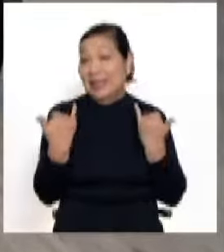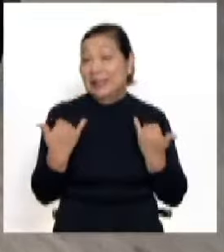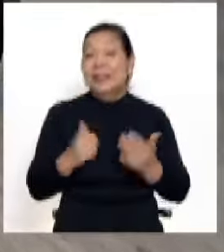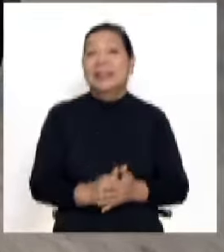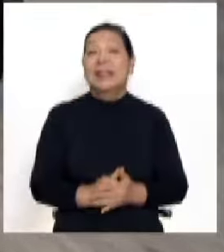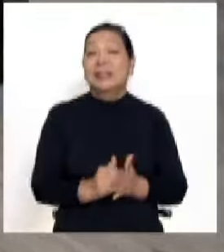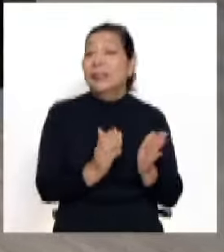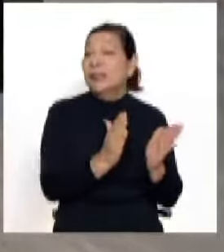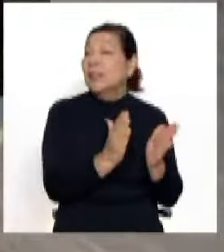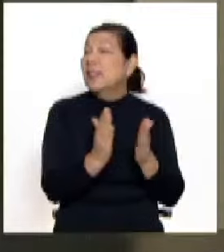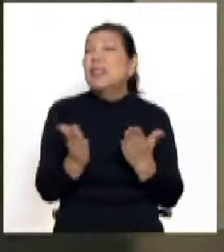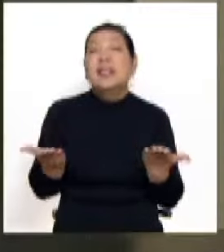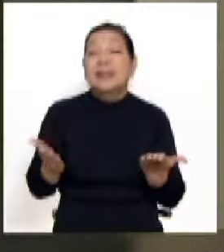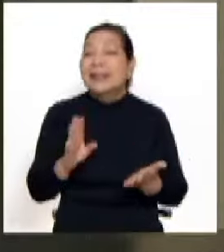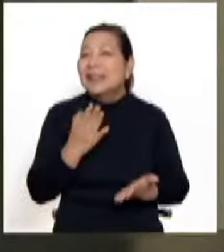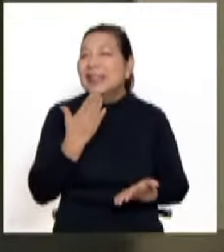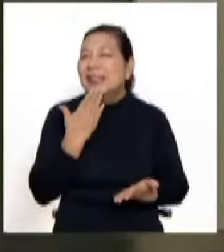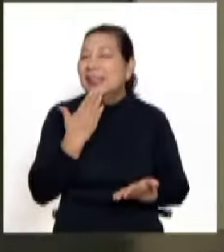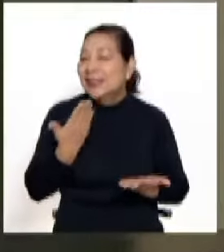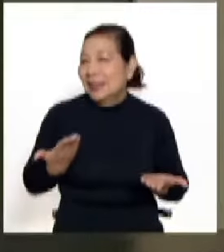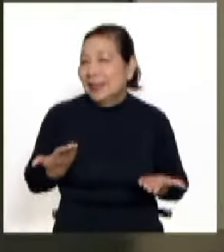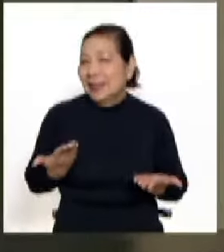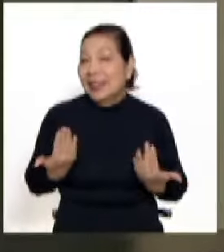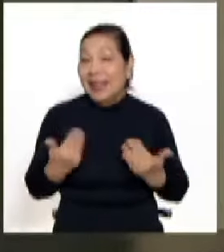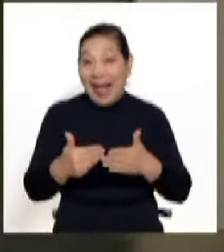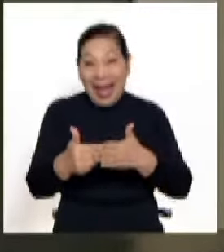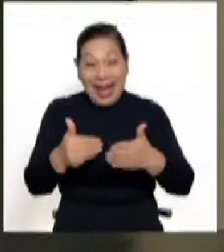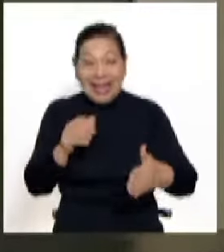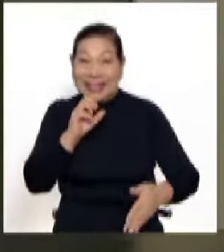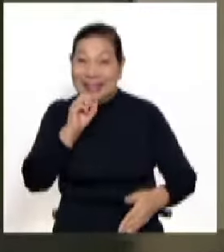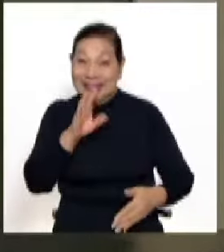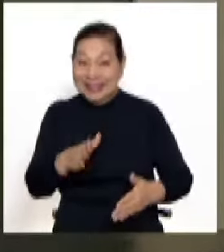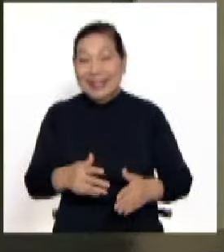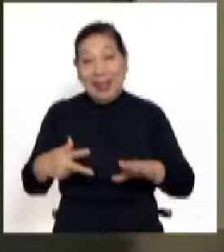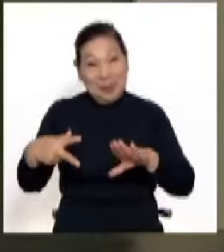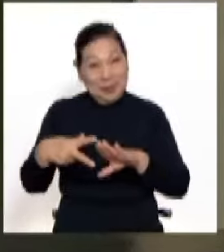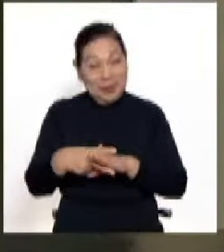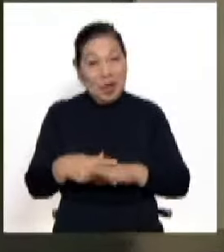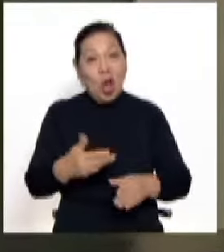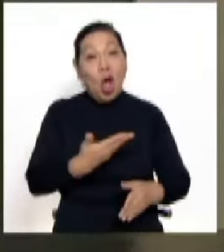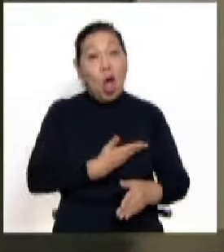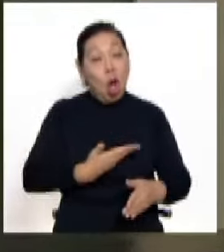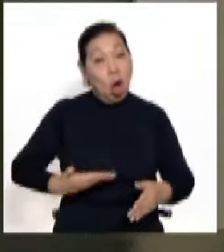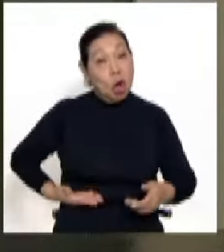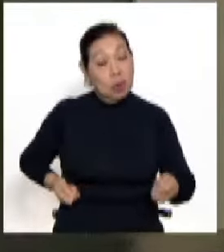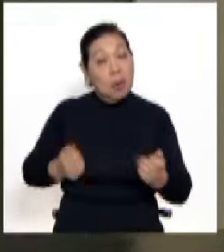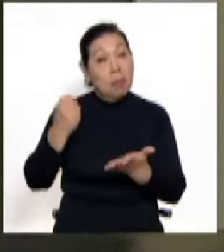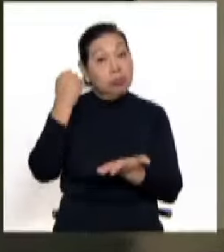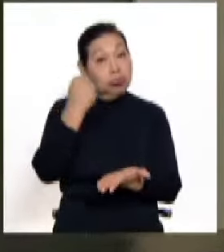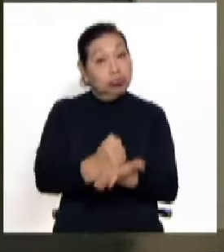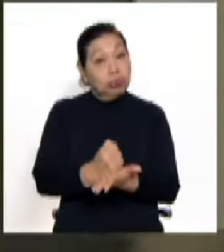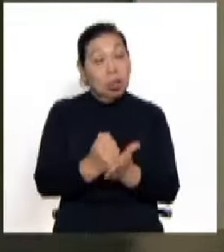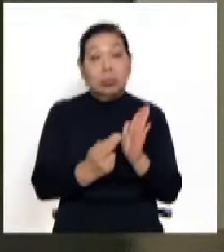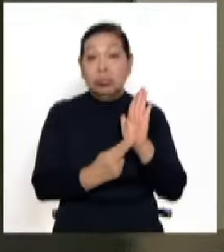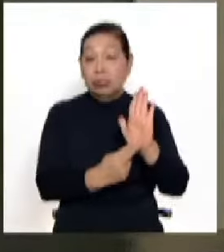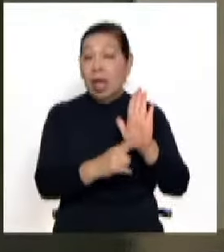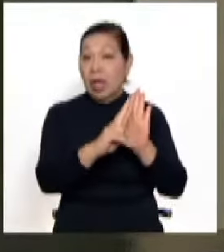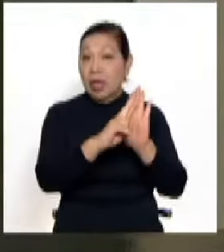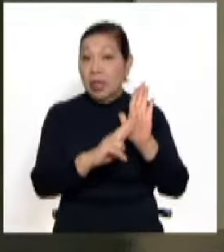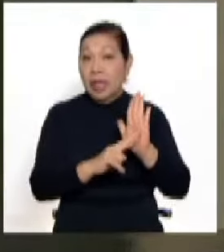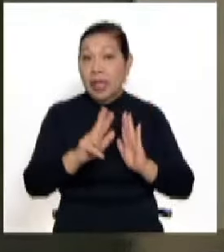vamos a, ahora sí, hablar sobre lo que anunciábamos antes del corte. El gobierno central publicó el reglamento de la